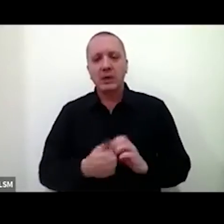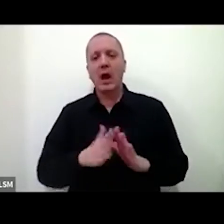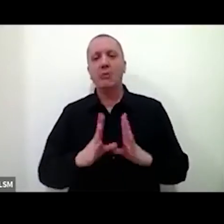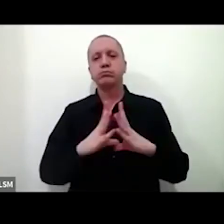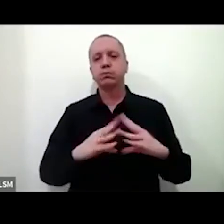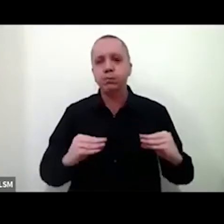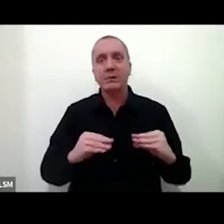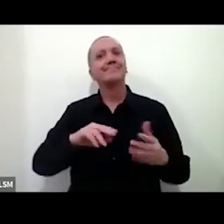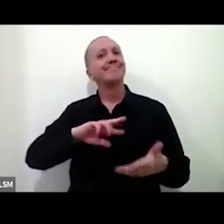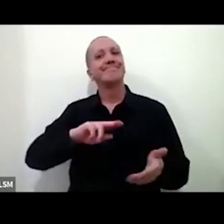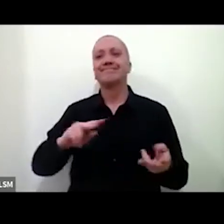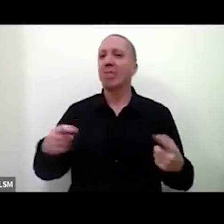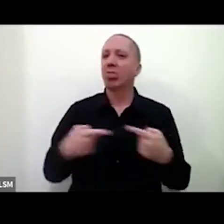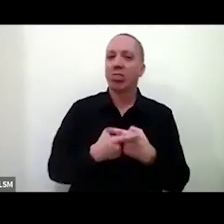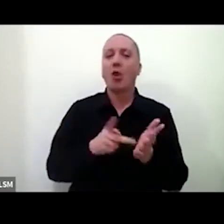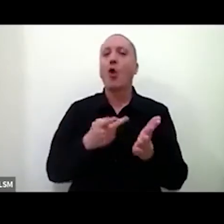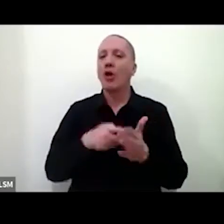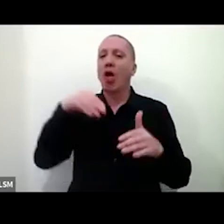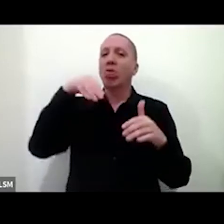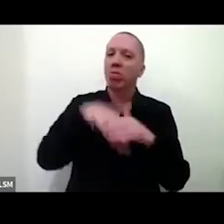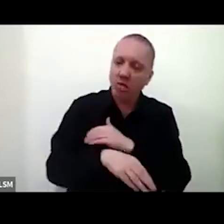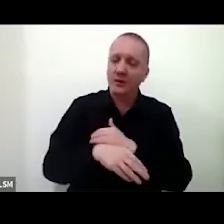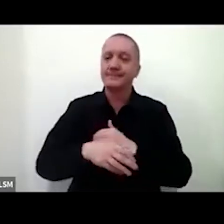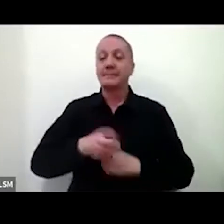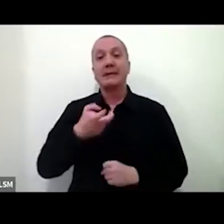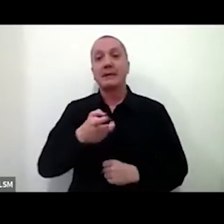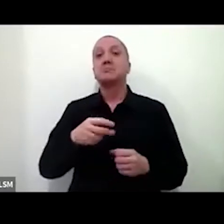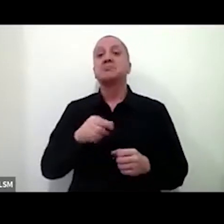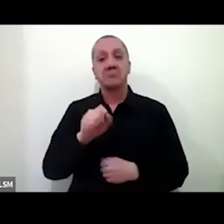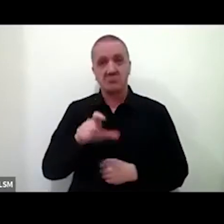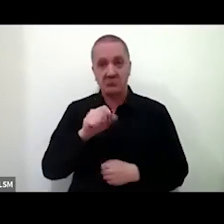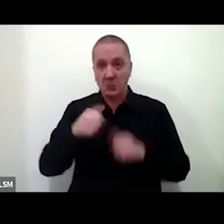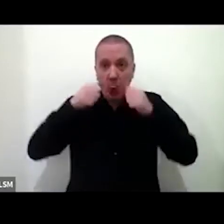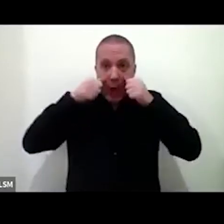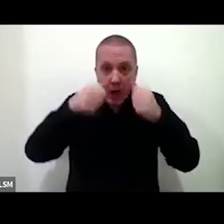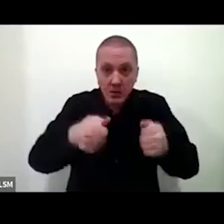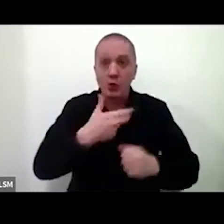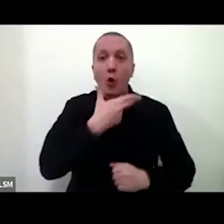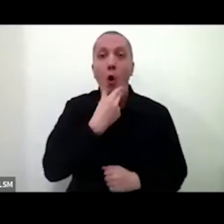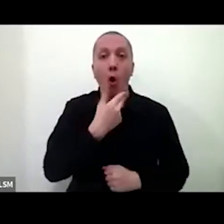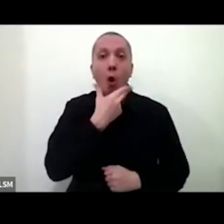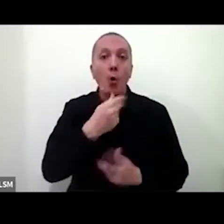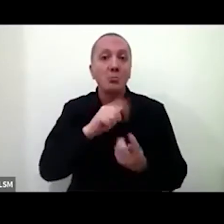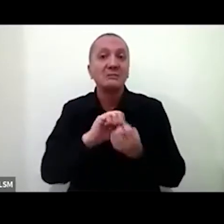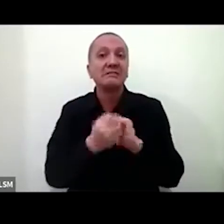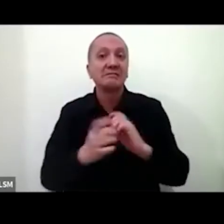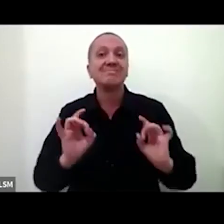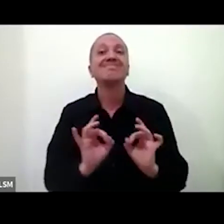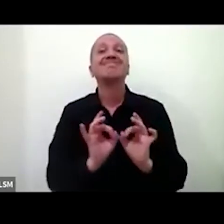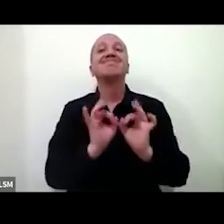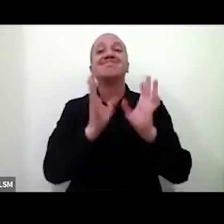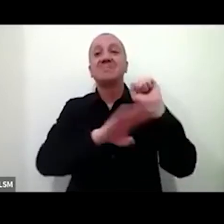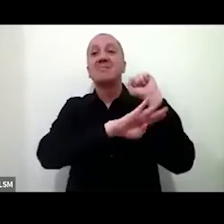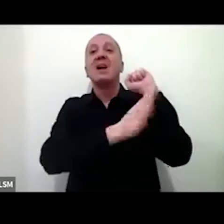contexto hemos atendido también a varones trans en situación de aborto. La interrupción legal del